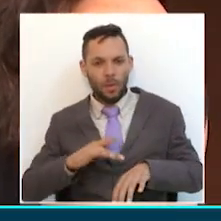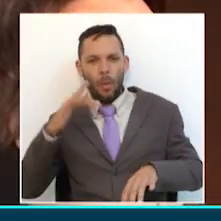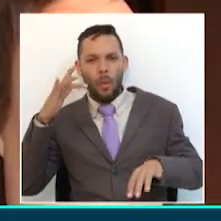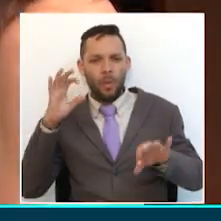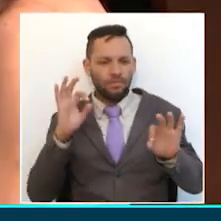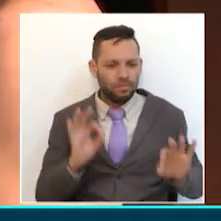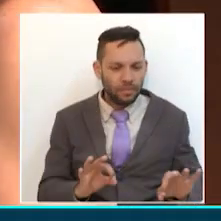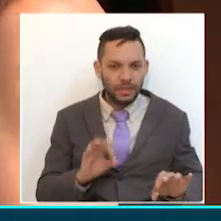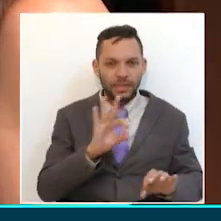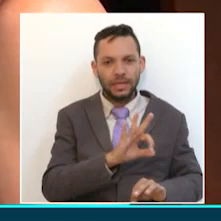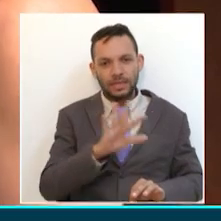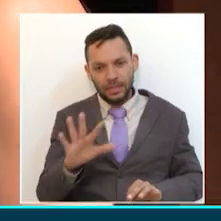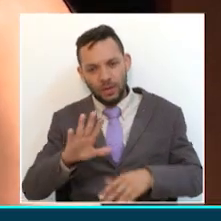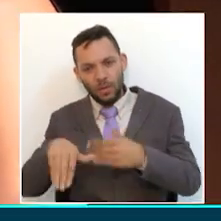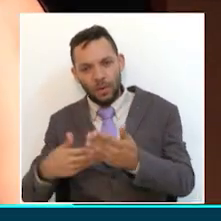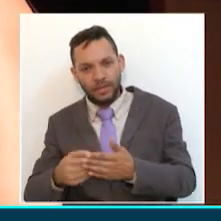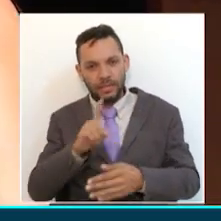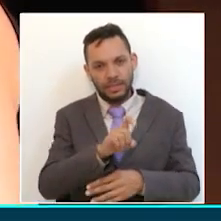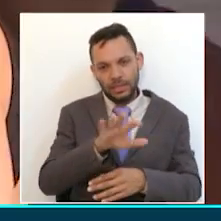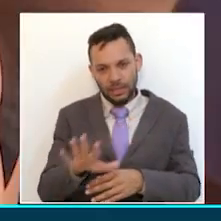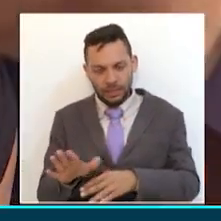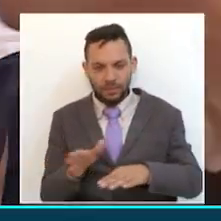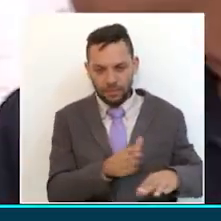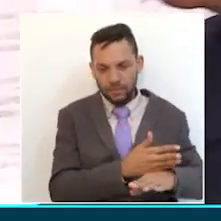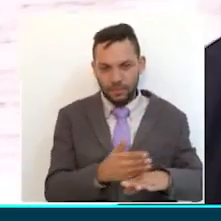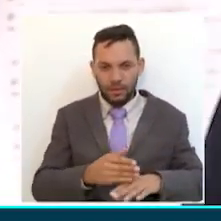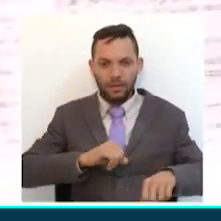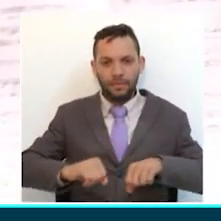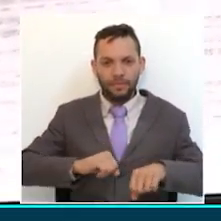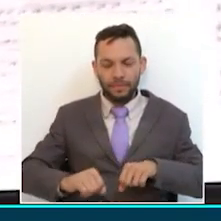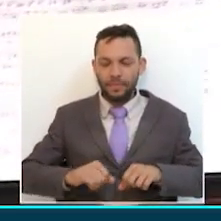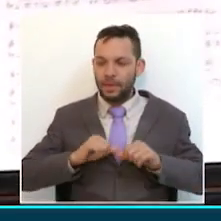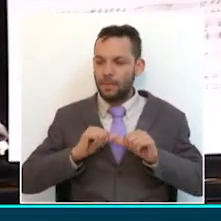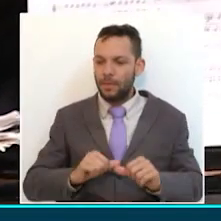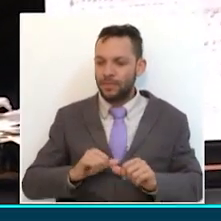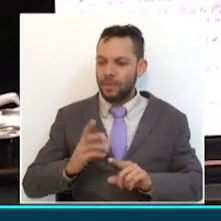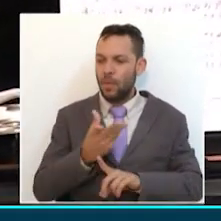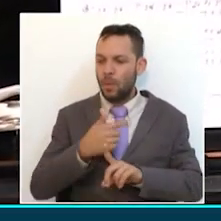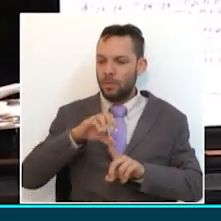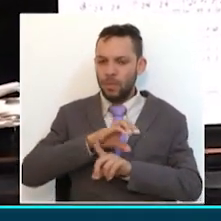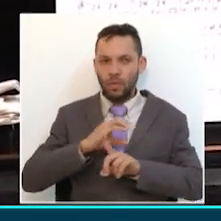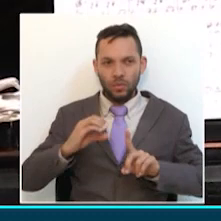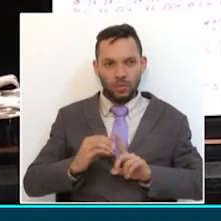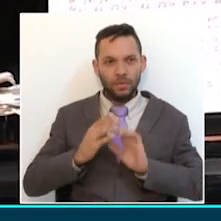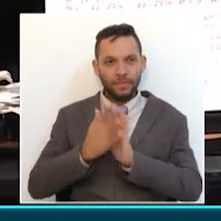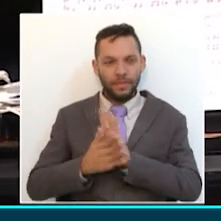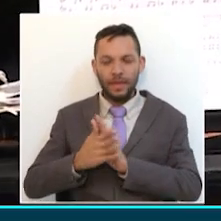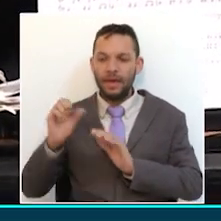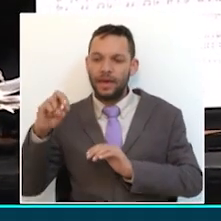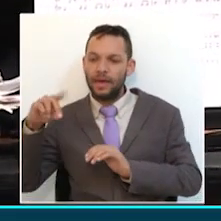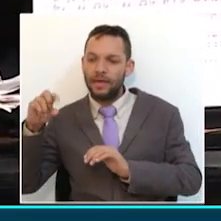del 35 al 65. Bueno, esa es toda la información que tenemos en Sin Estrés desde la ciudad de Manizales. Andrea tiene mucho